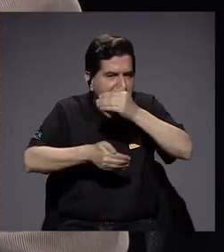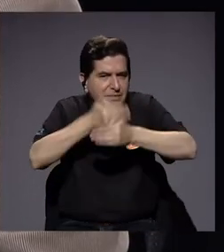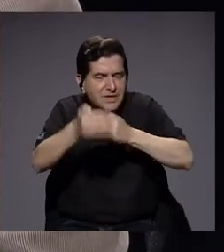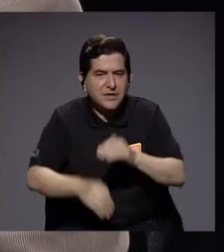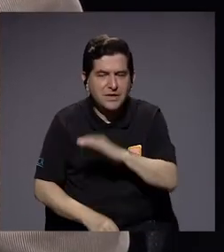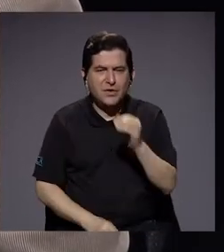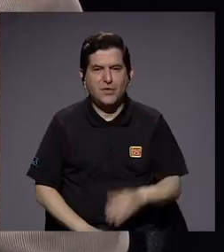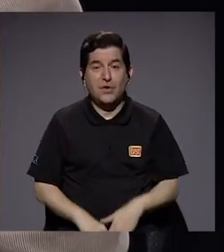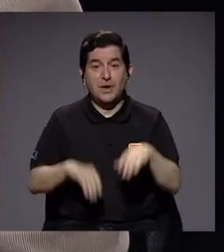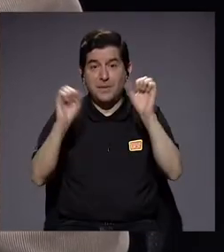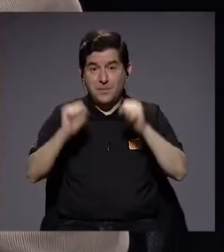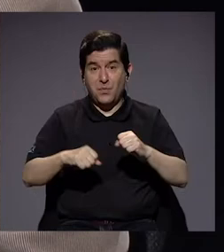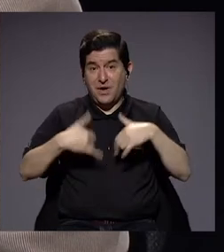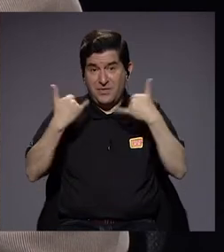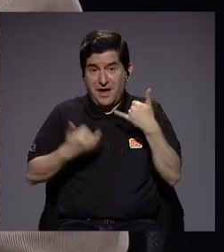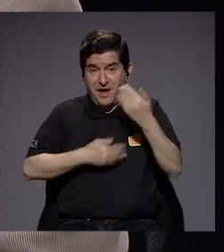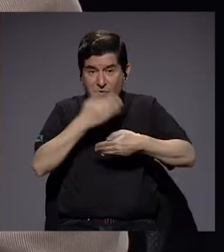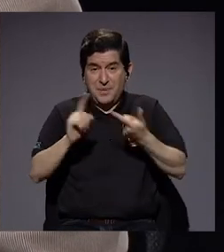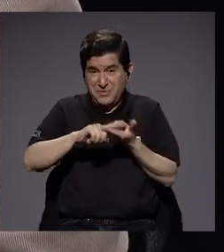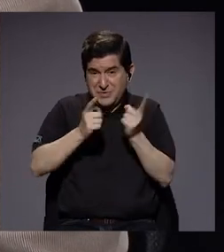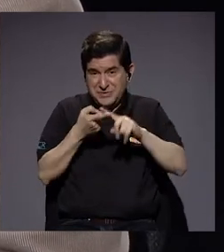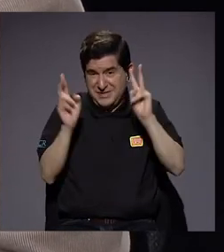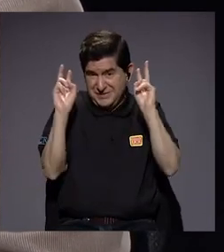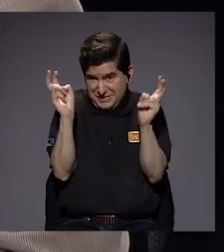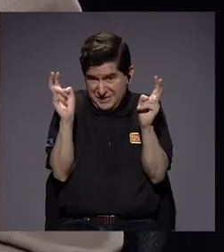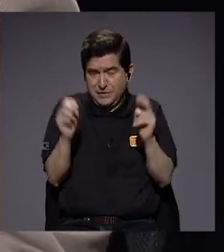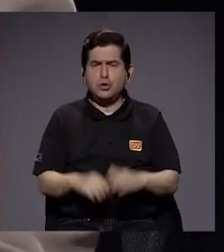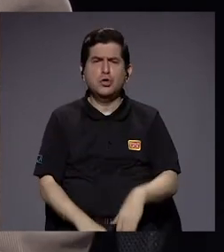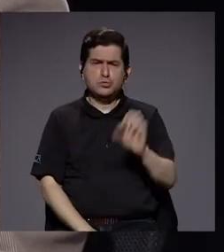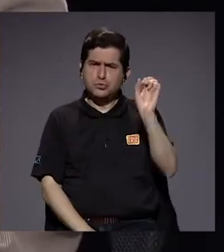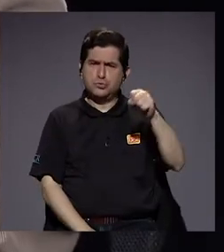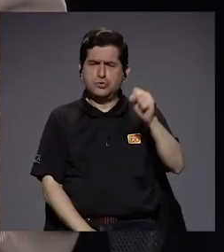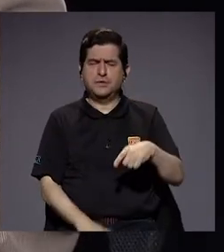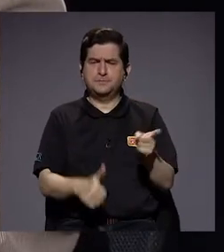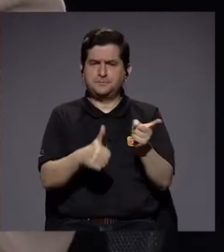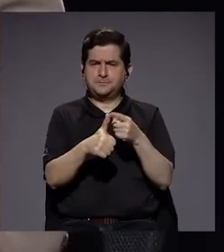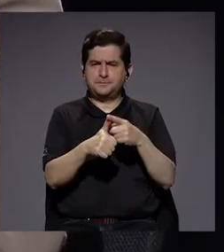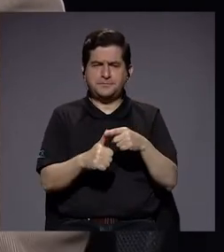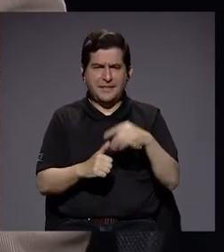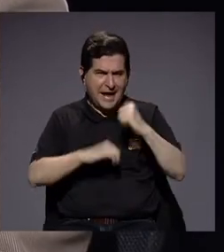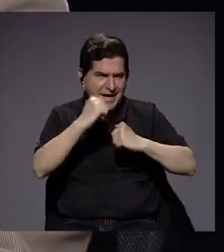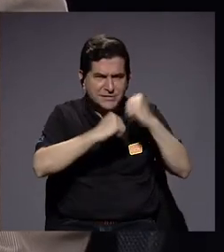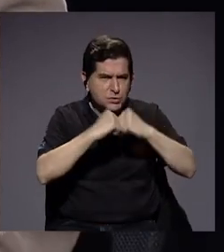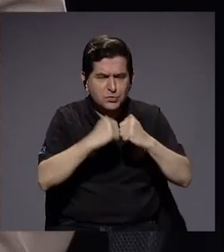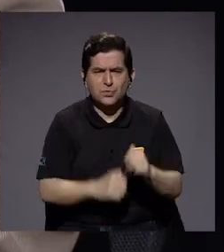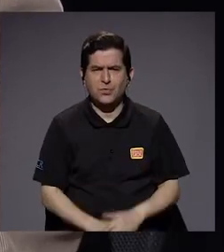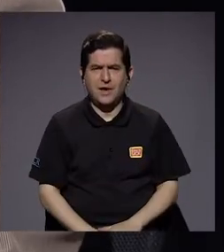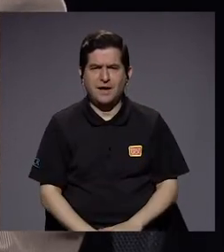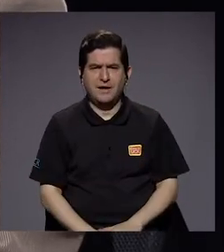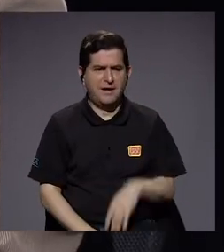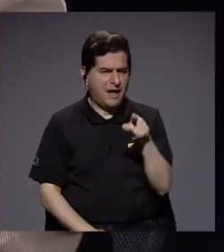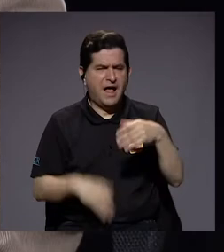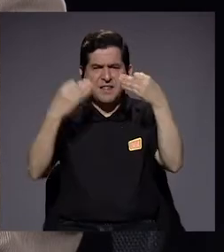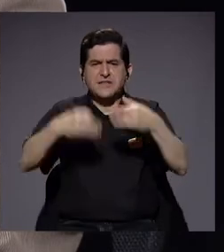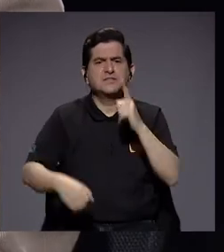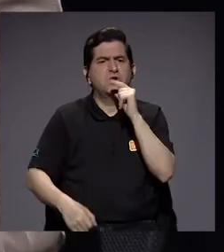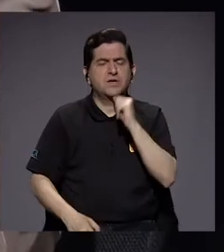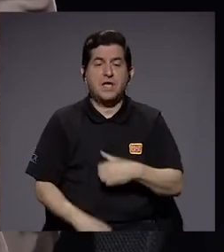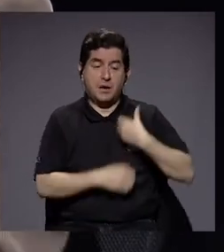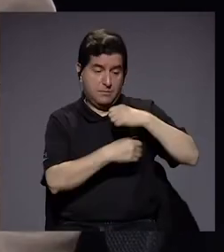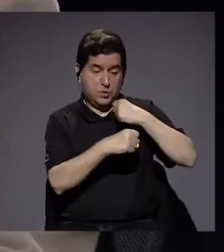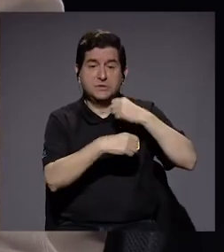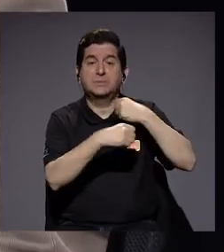tan amigable puede ser en este proceso? Claro que sí, y rápidamente, primero, infraestructura. ¿Quiénes tienen que tomar las